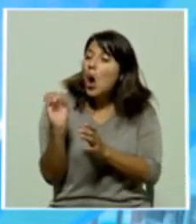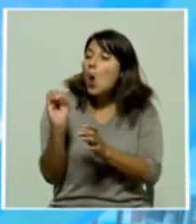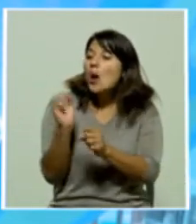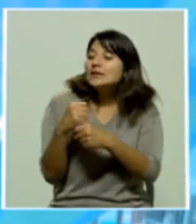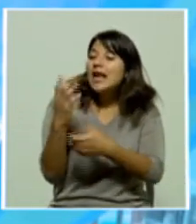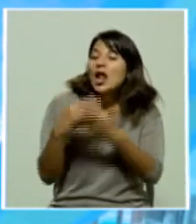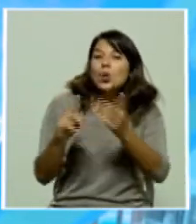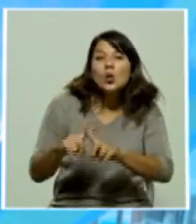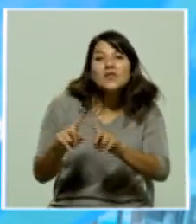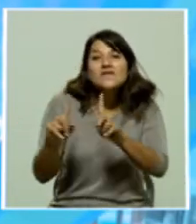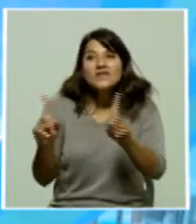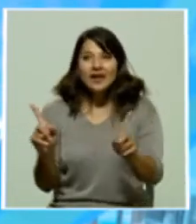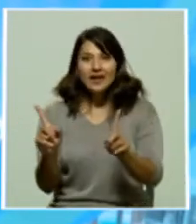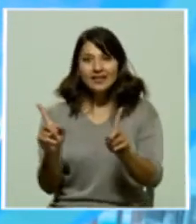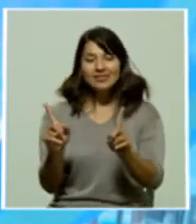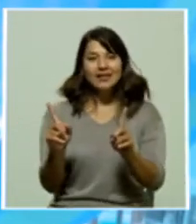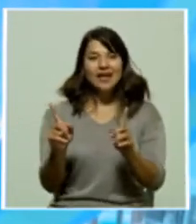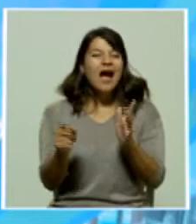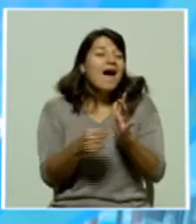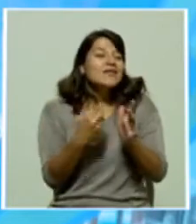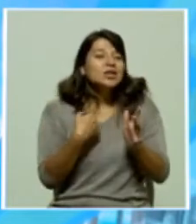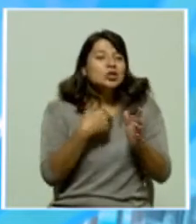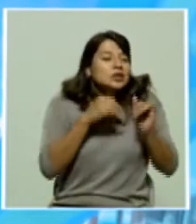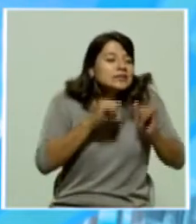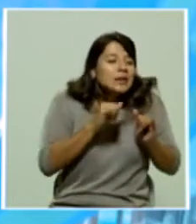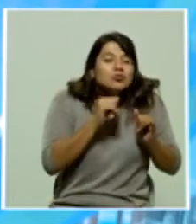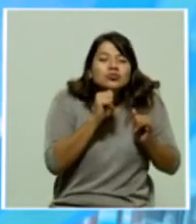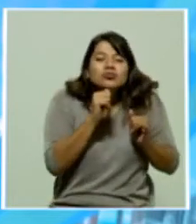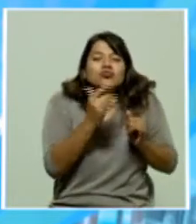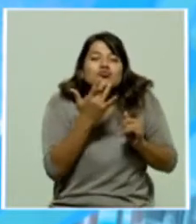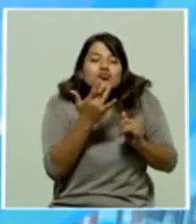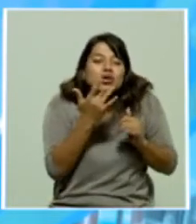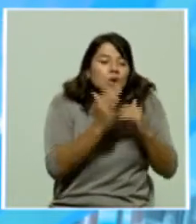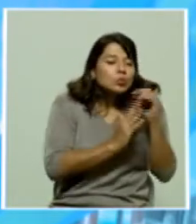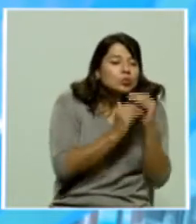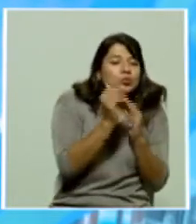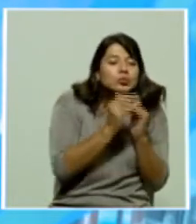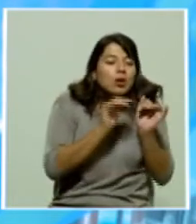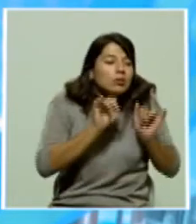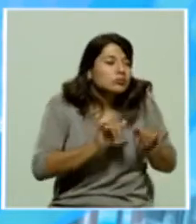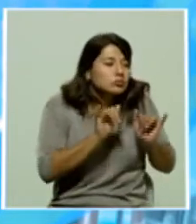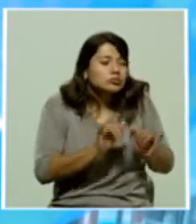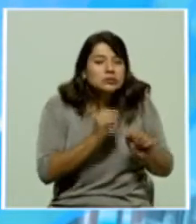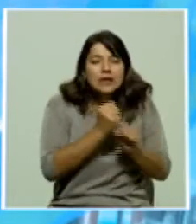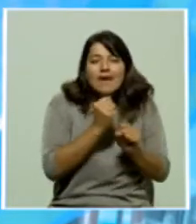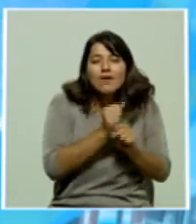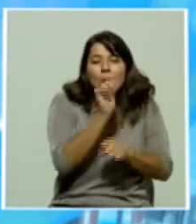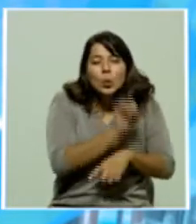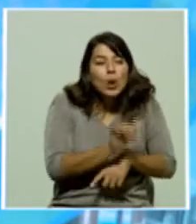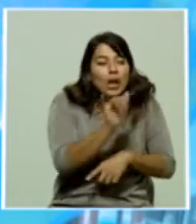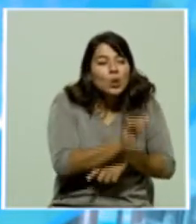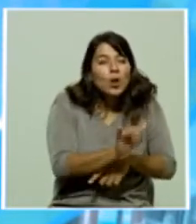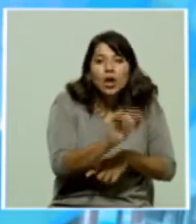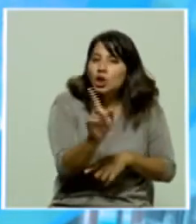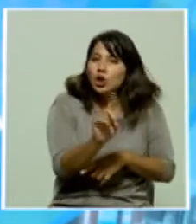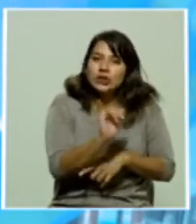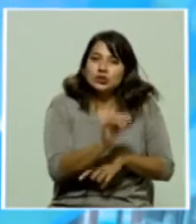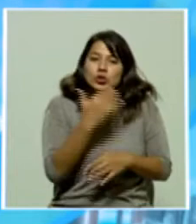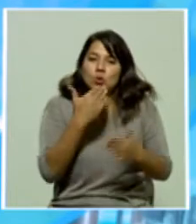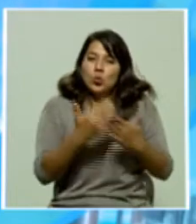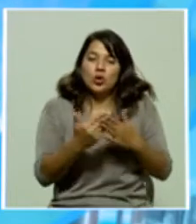bonito, calentito, confortable y se siente muy hallado, y eso no es bueno de ninguna